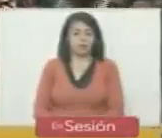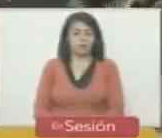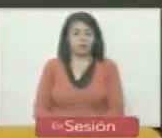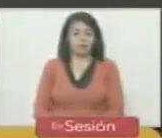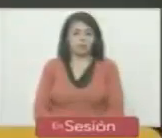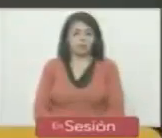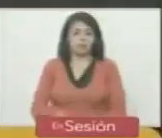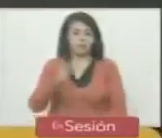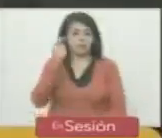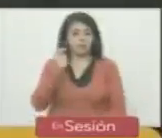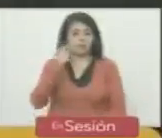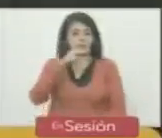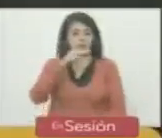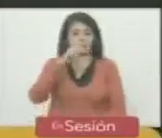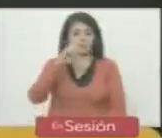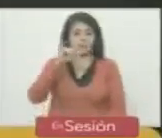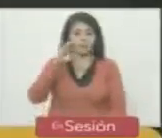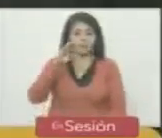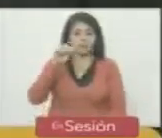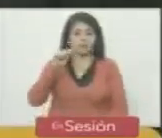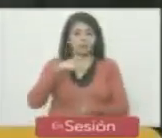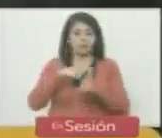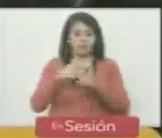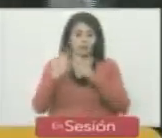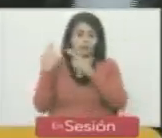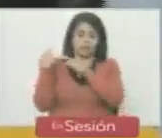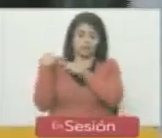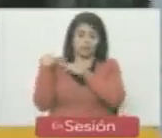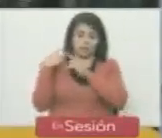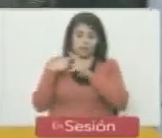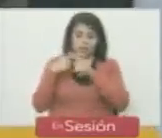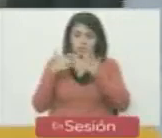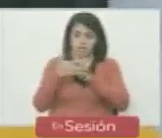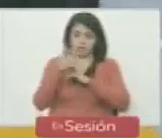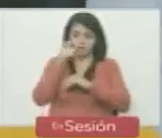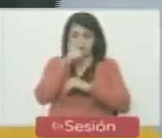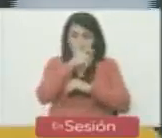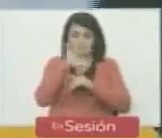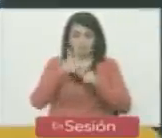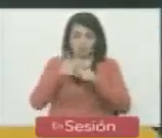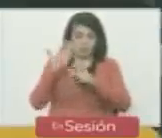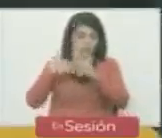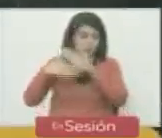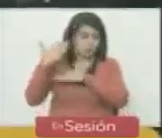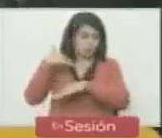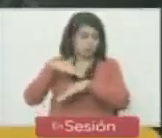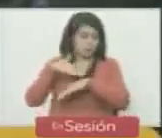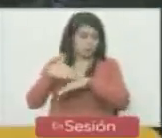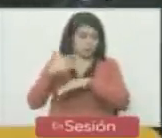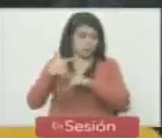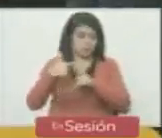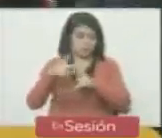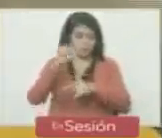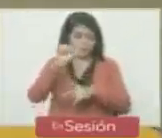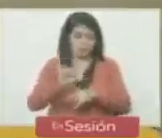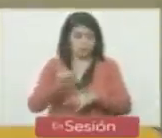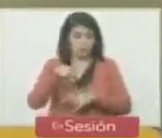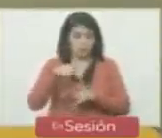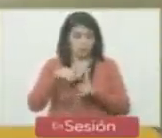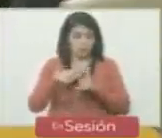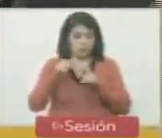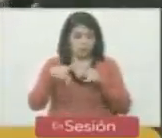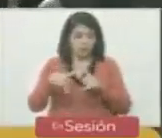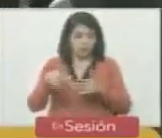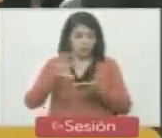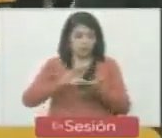La diputada Neiva Juliana Pérez, en representación de los pueblos ancestrales del sur. Pues la